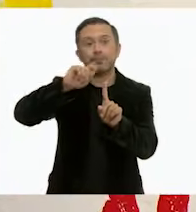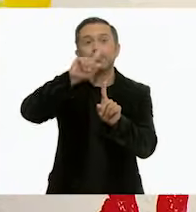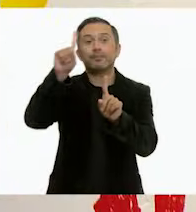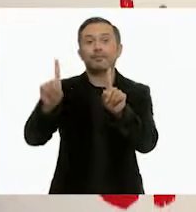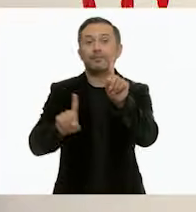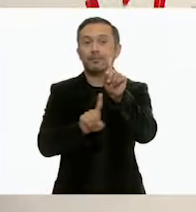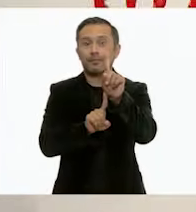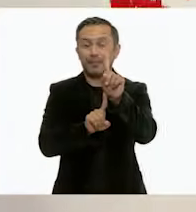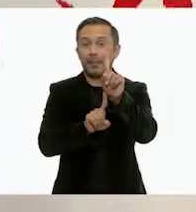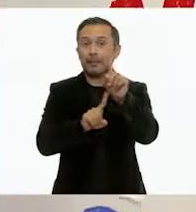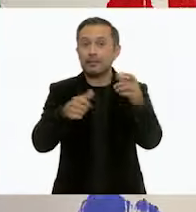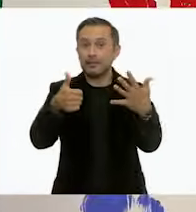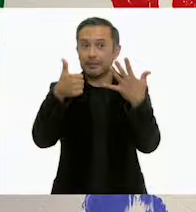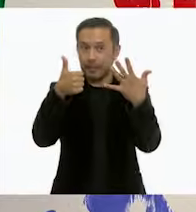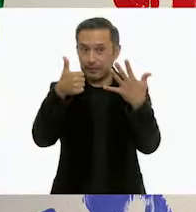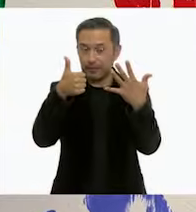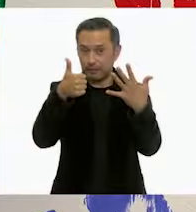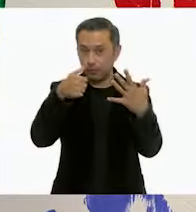6 cucharas,